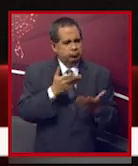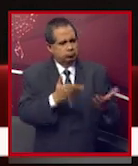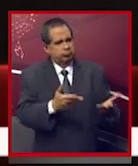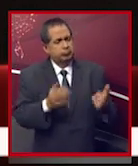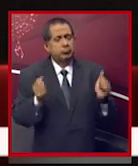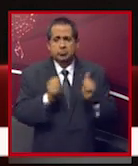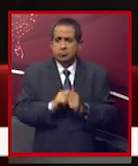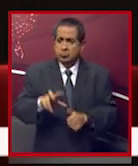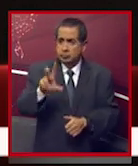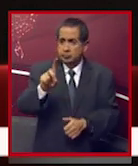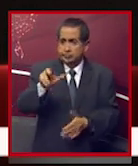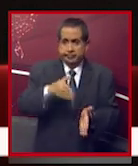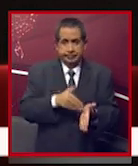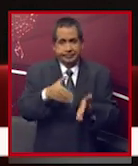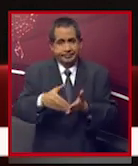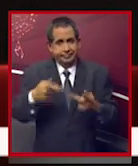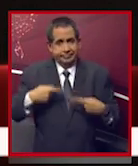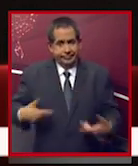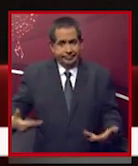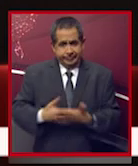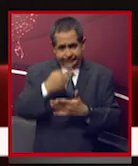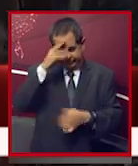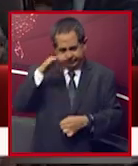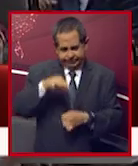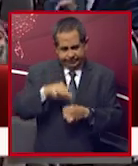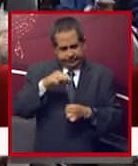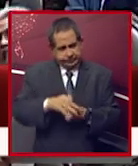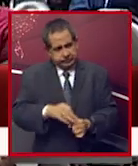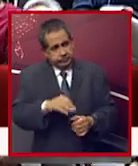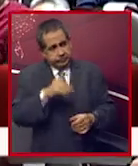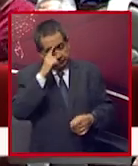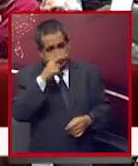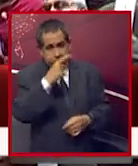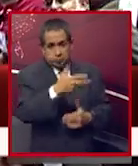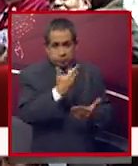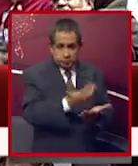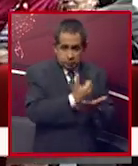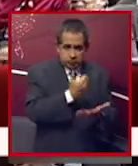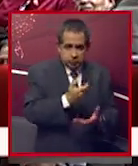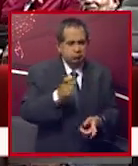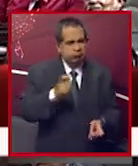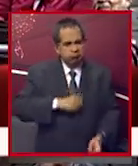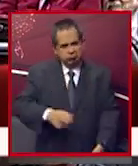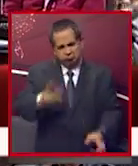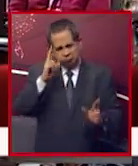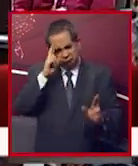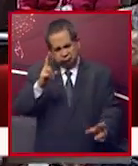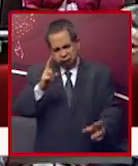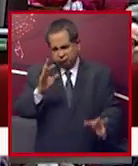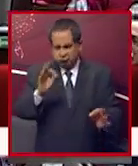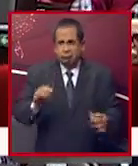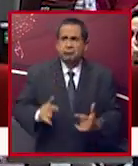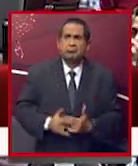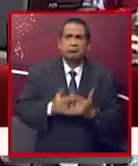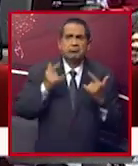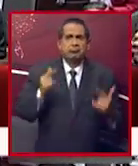de 30 millones de mexicanos que votaron por él. Sin duda, un triunfo histórico.